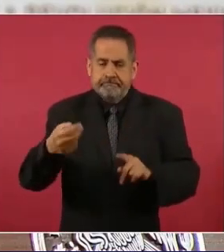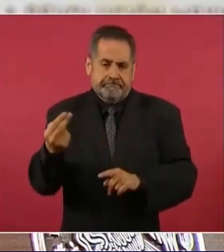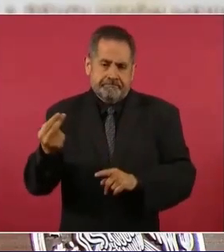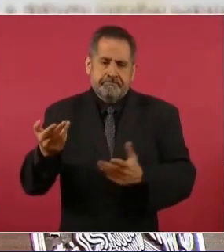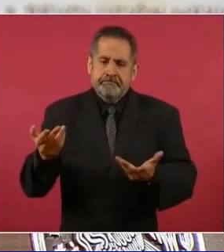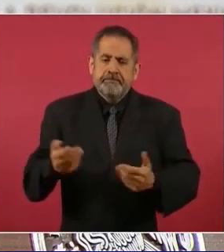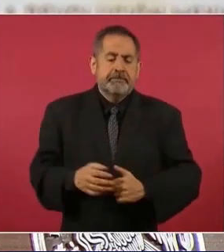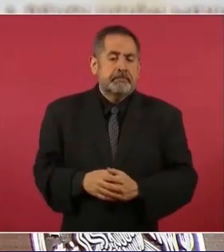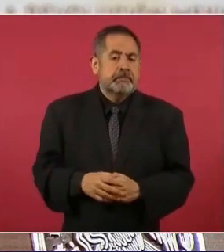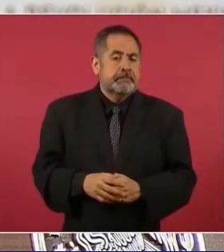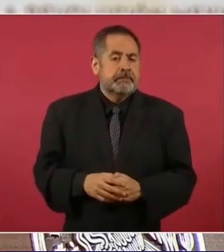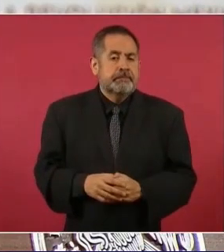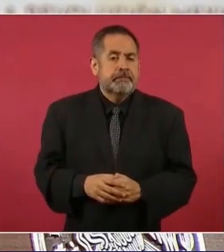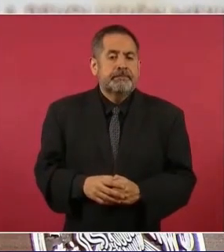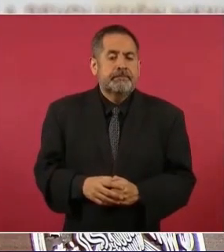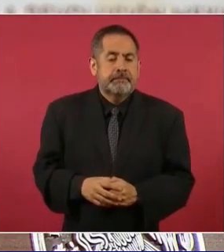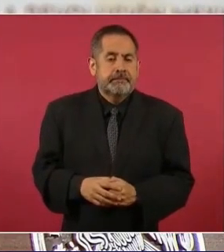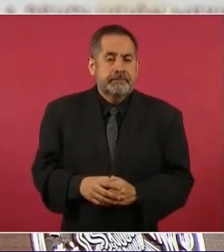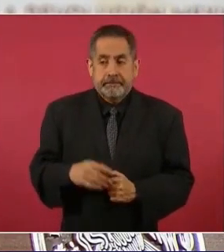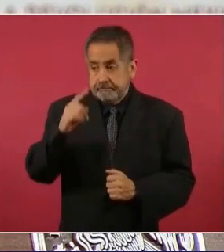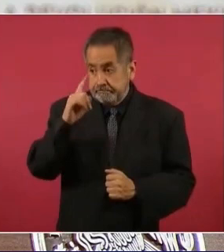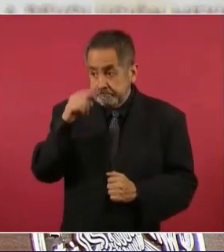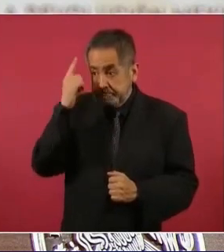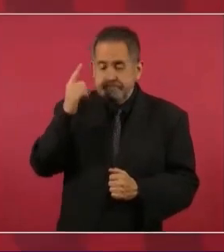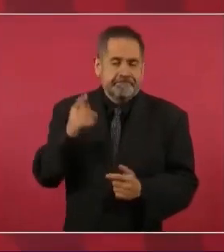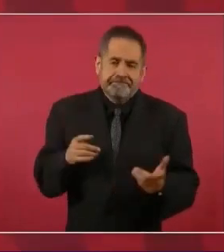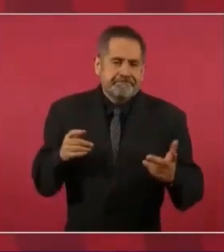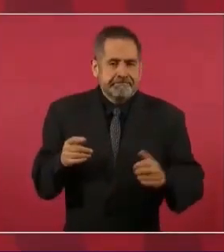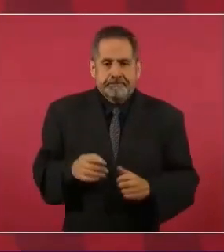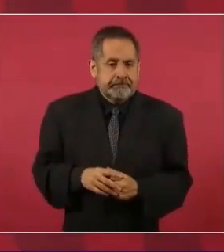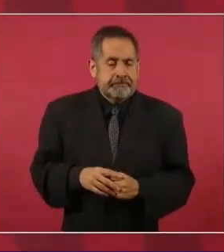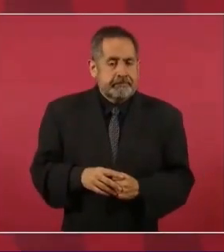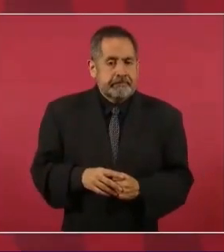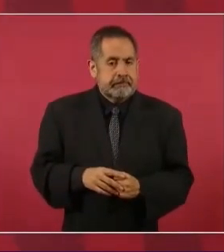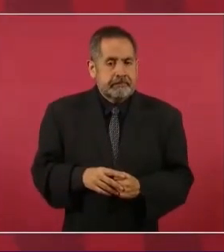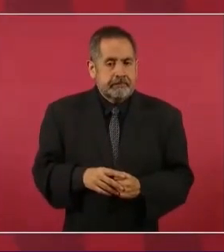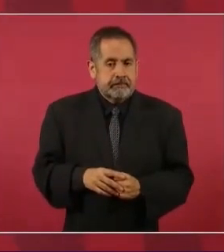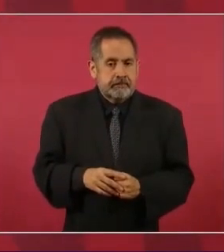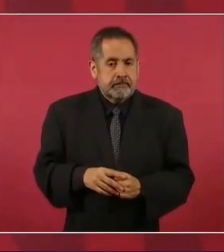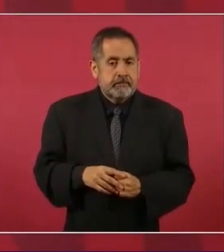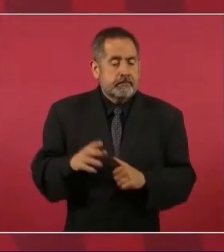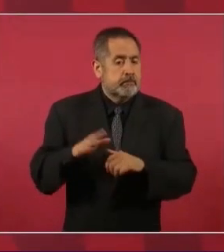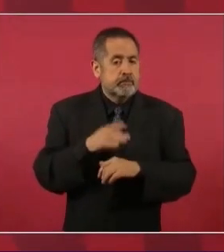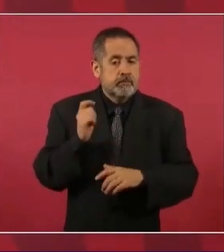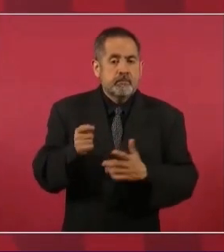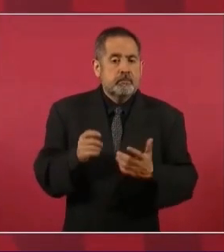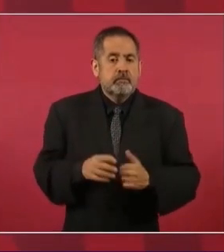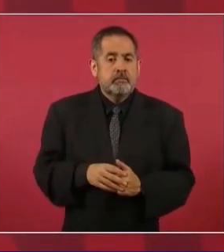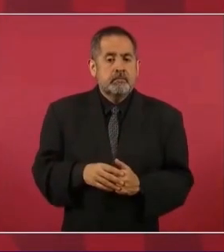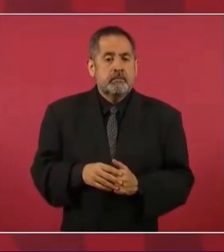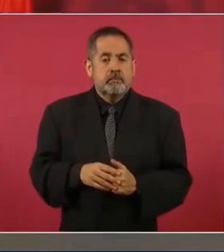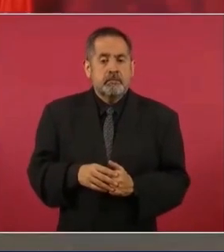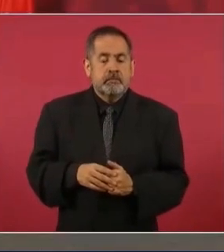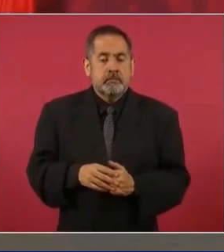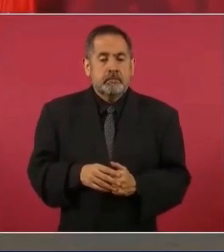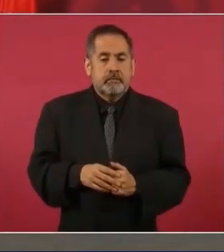No es fácil porque ellos